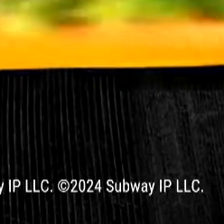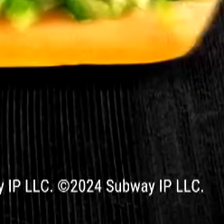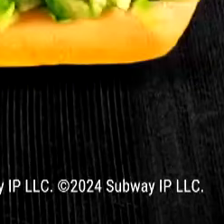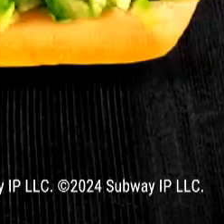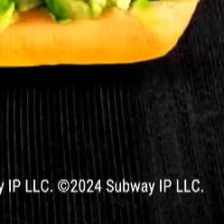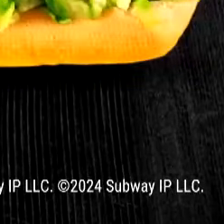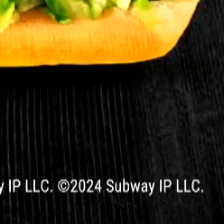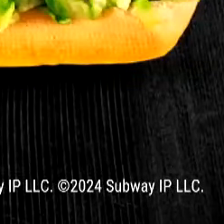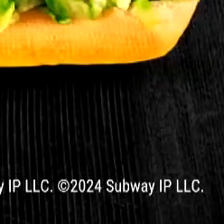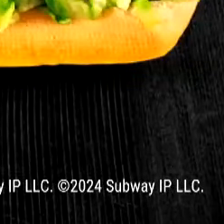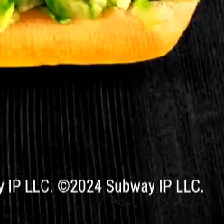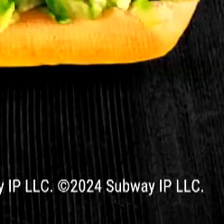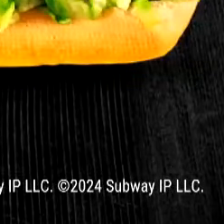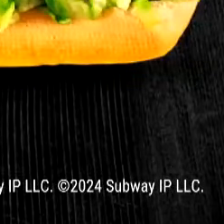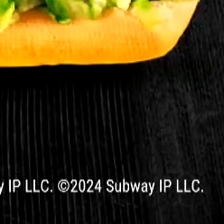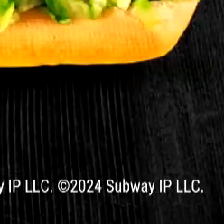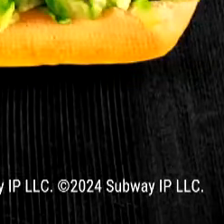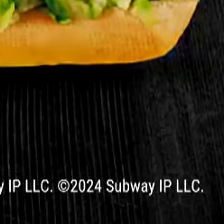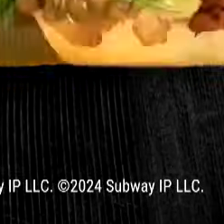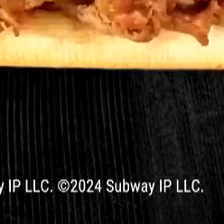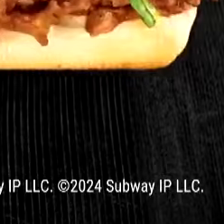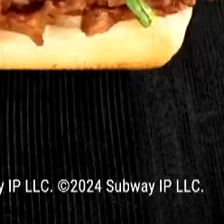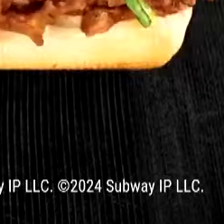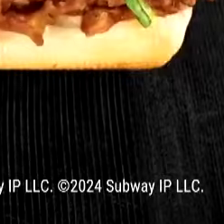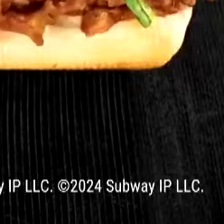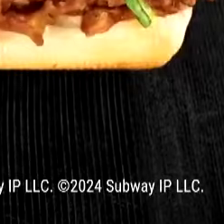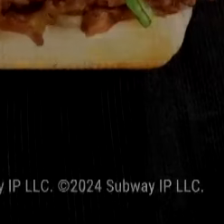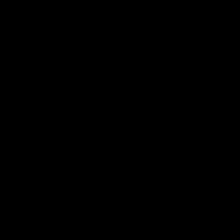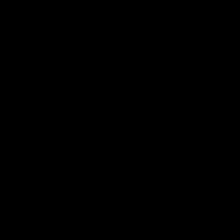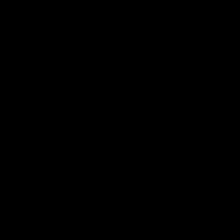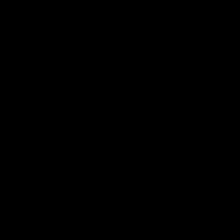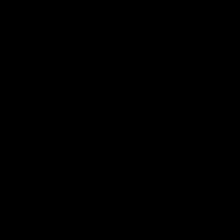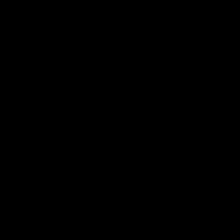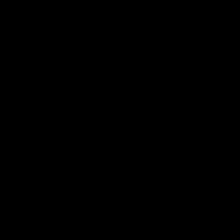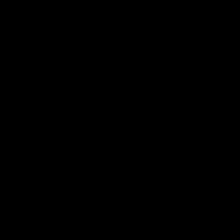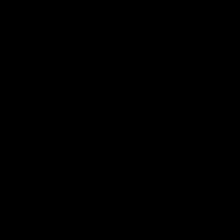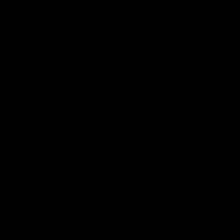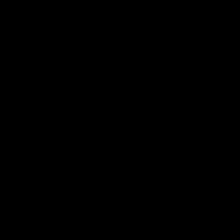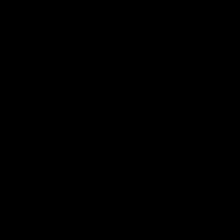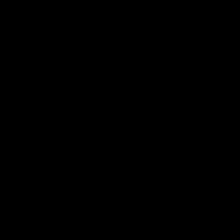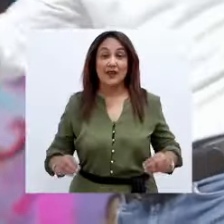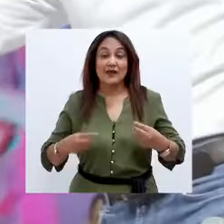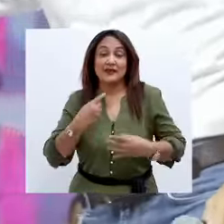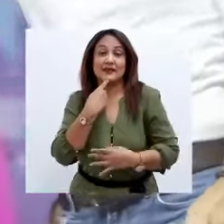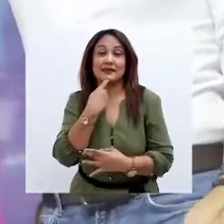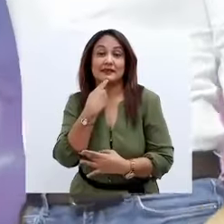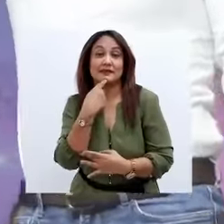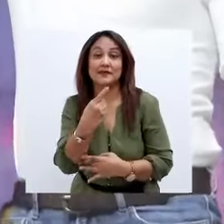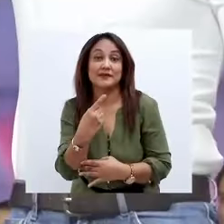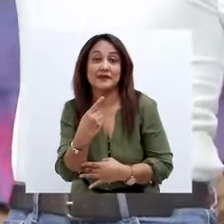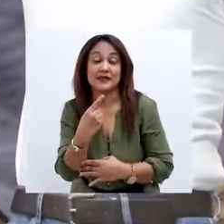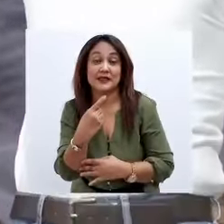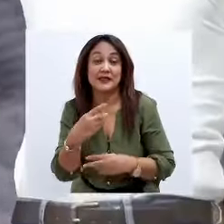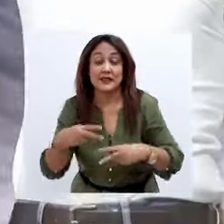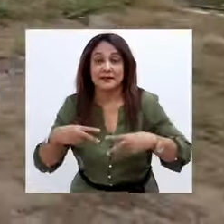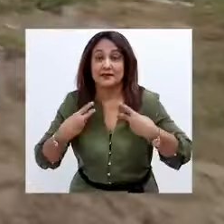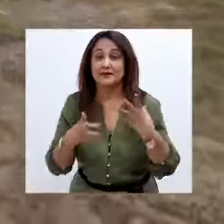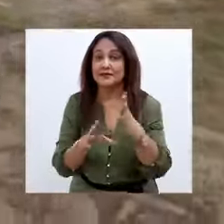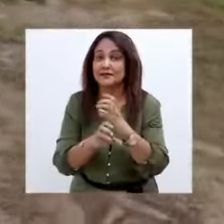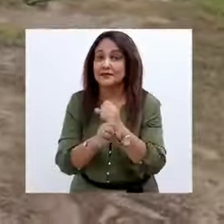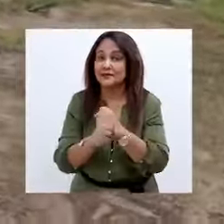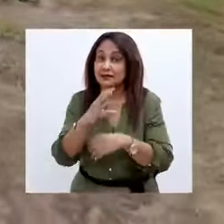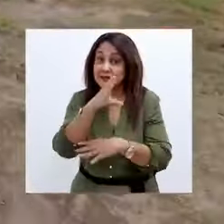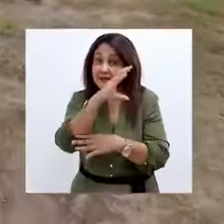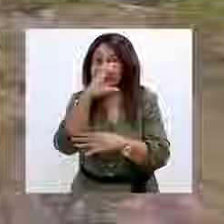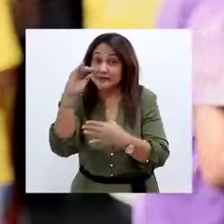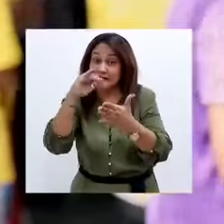Con doble proteína hay doble sabor. Pídelo doble y disfruta el doble en Subway. Cuando decimos